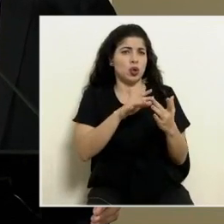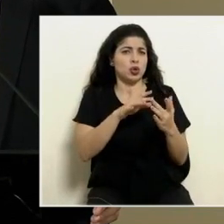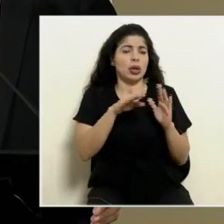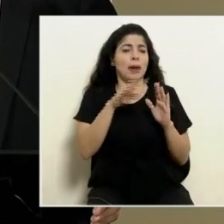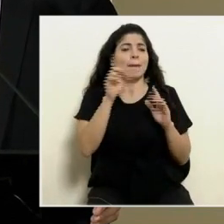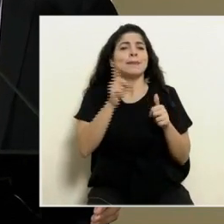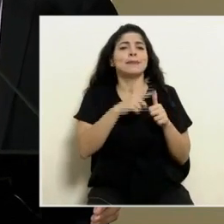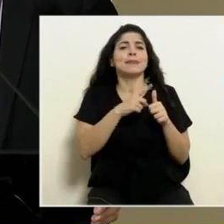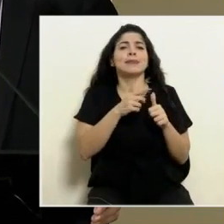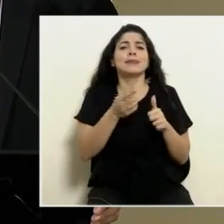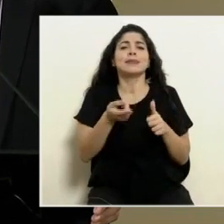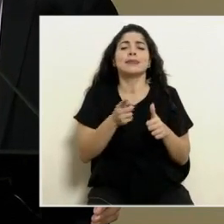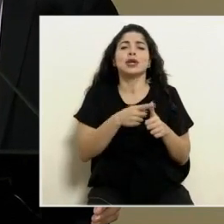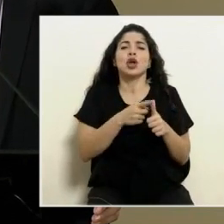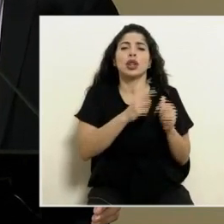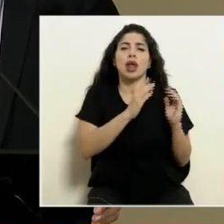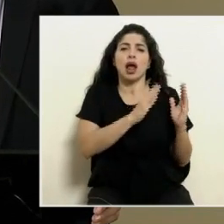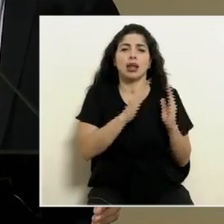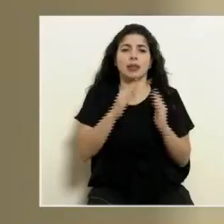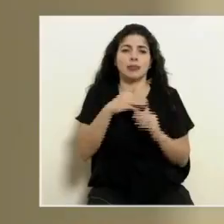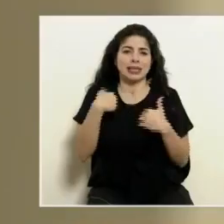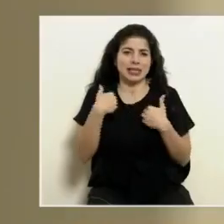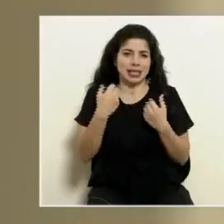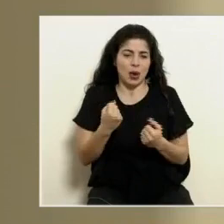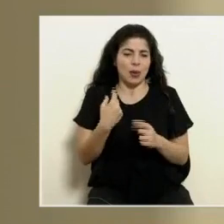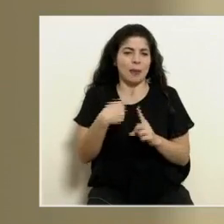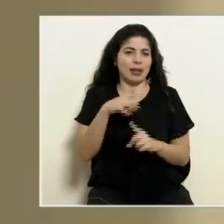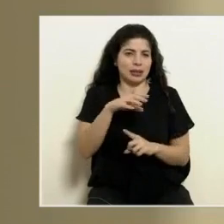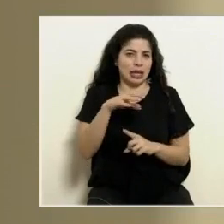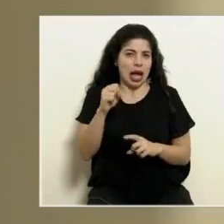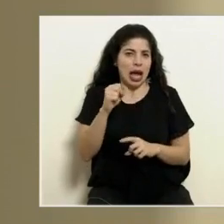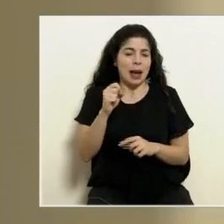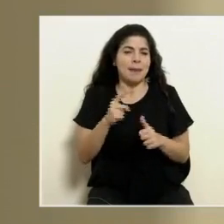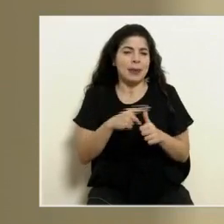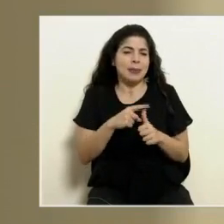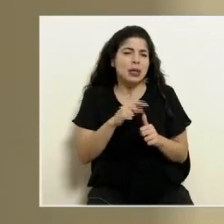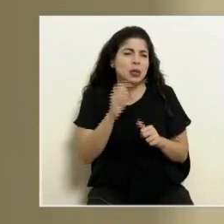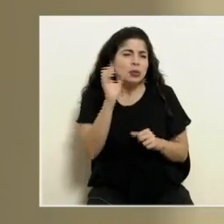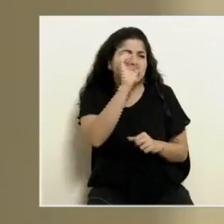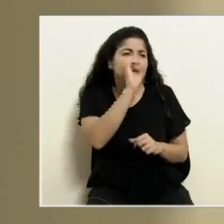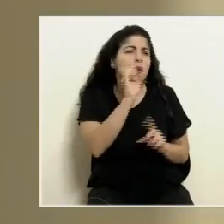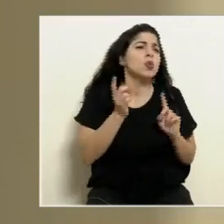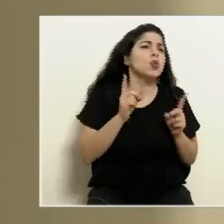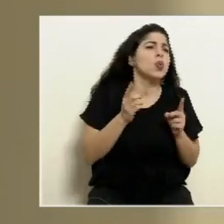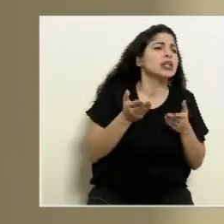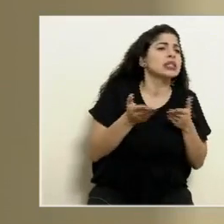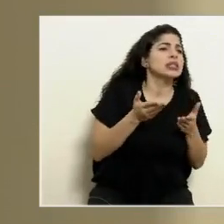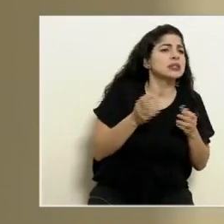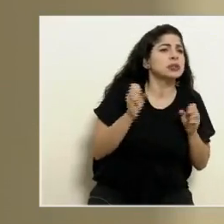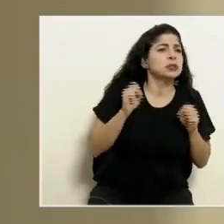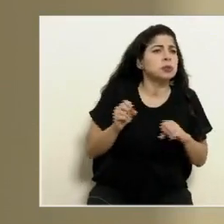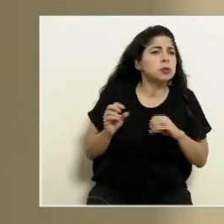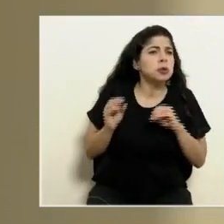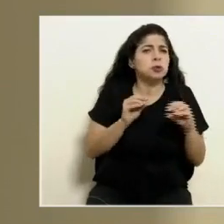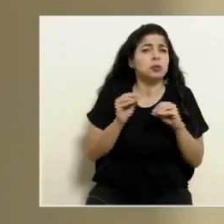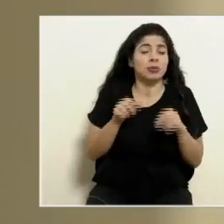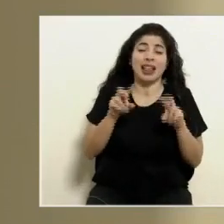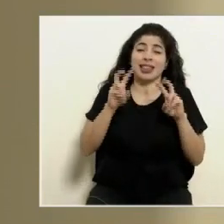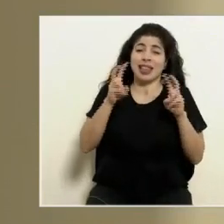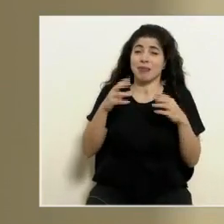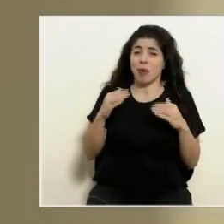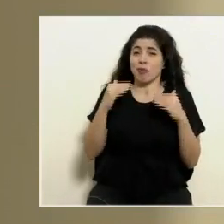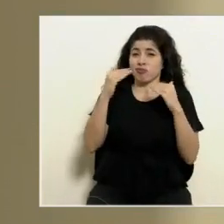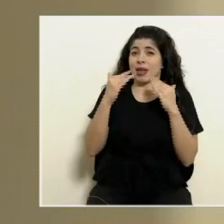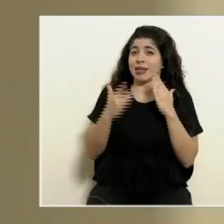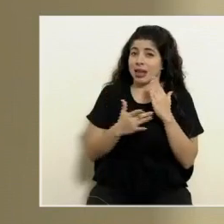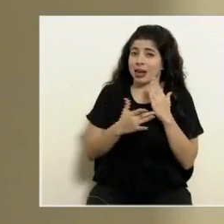de priorización por parte del equipo del Ministerio de Salud y Caja para identificar qué servicios son los que se pueden utilizar. Esto es un tema bastante técnico porque